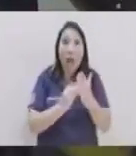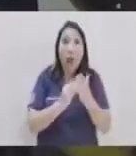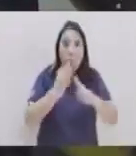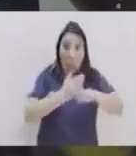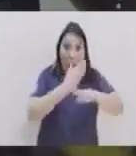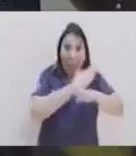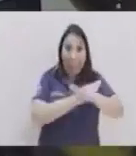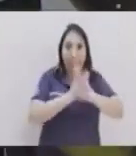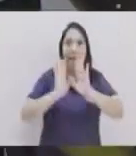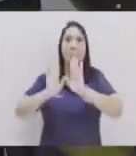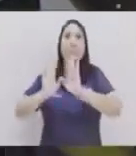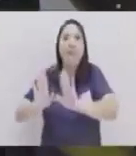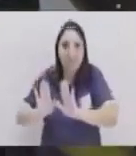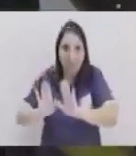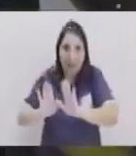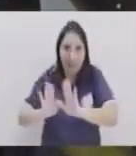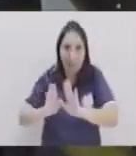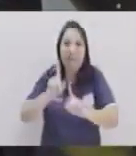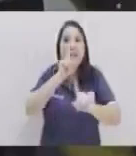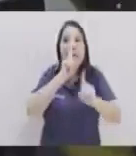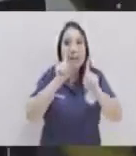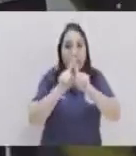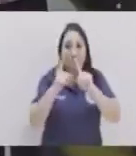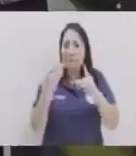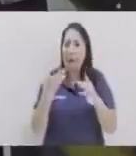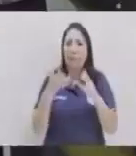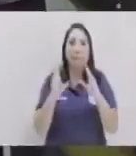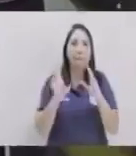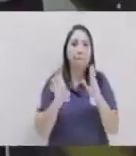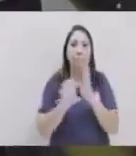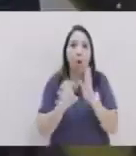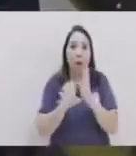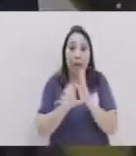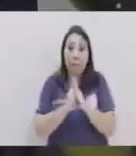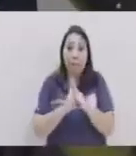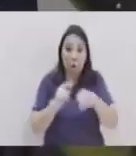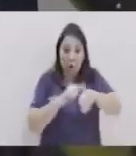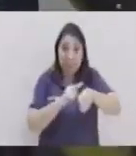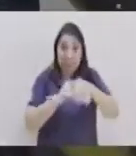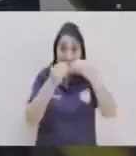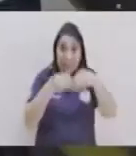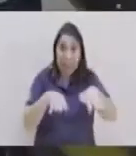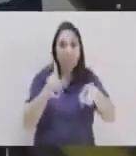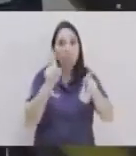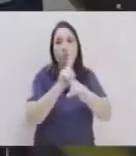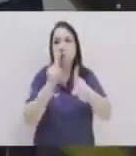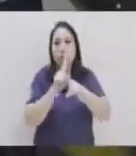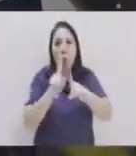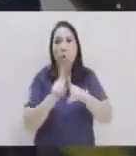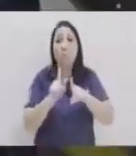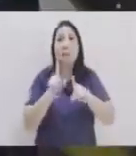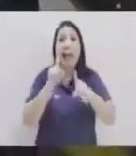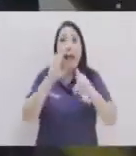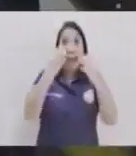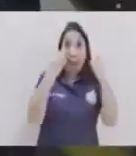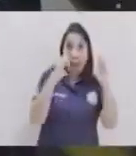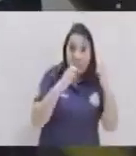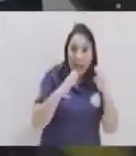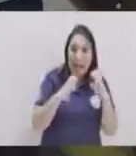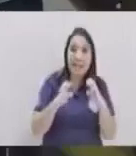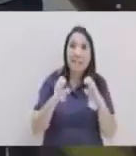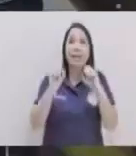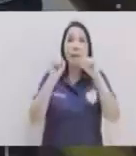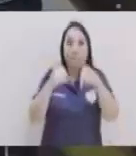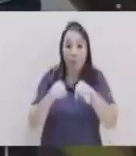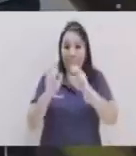pudo prevenir y que es manejable. No hubo pérdida de tiempo, sí, pero no hubo una